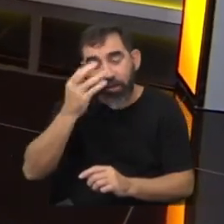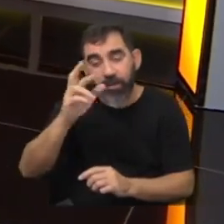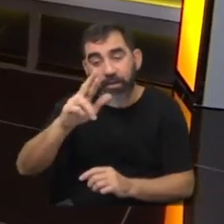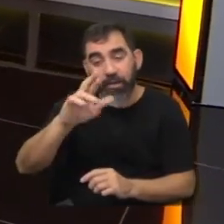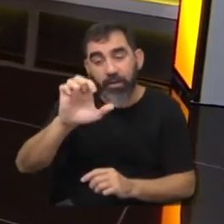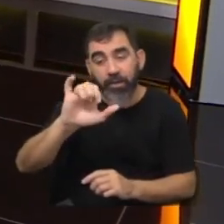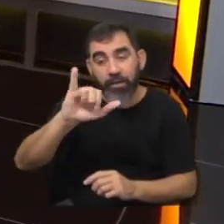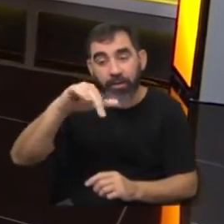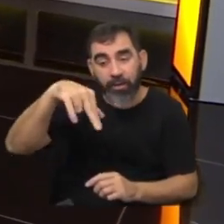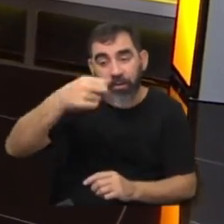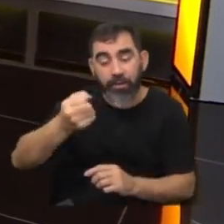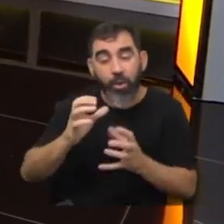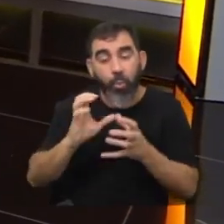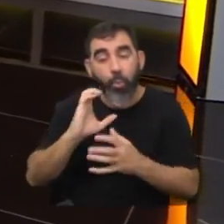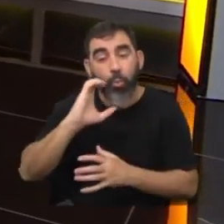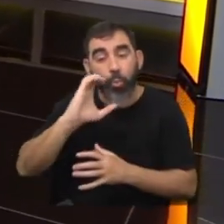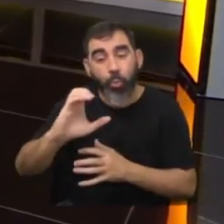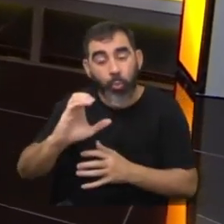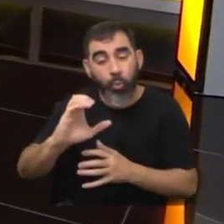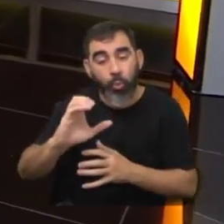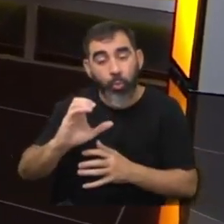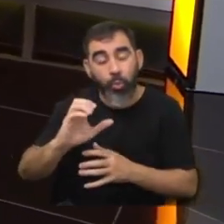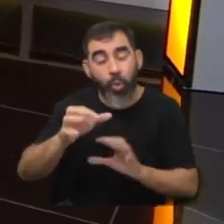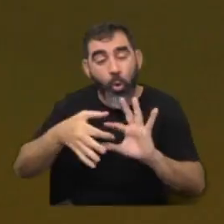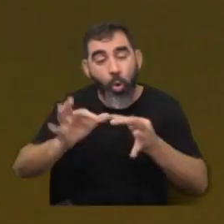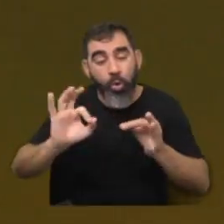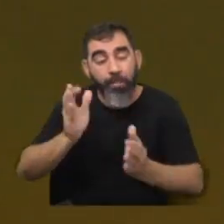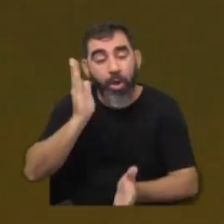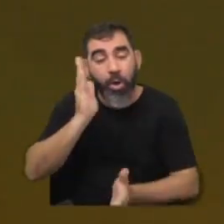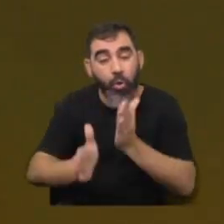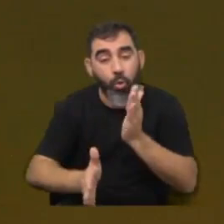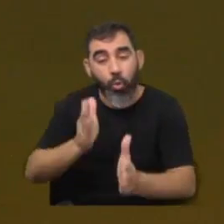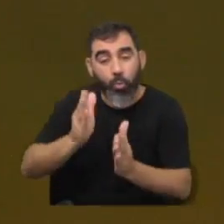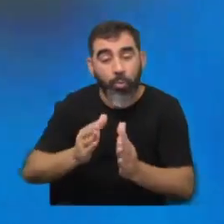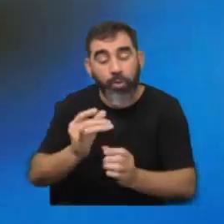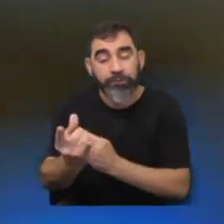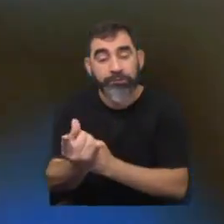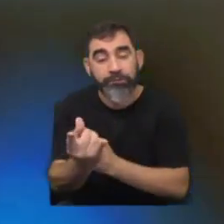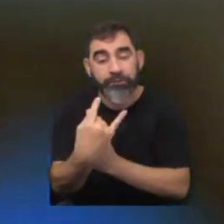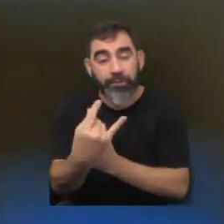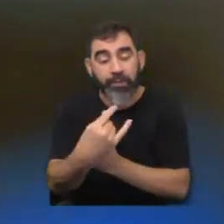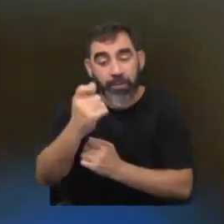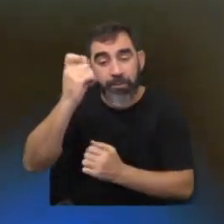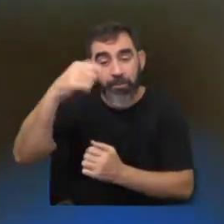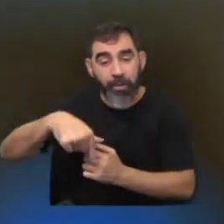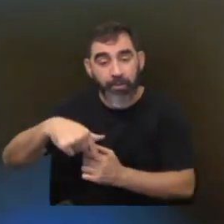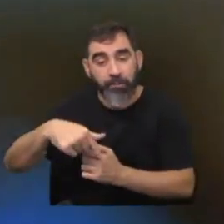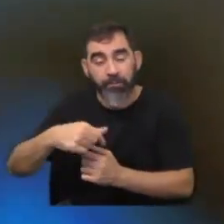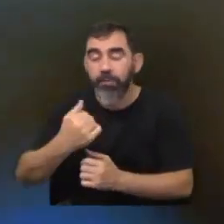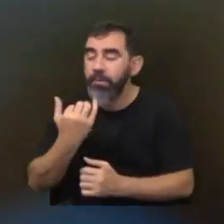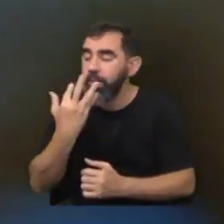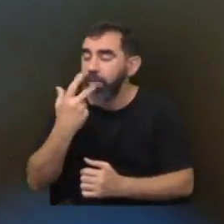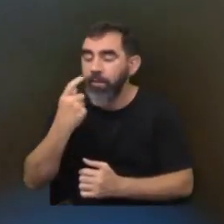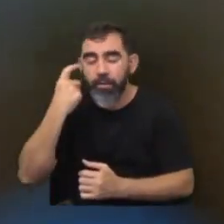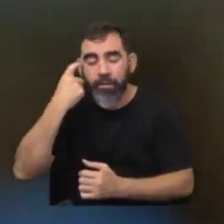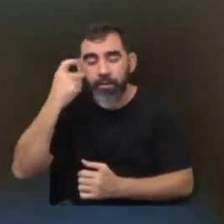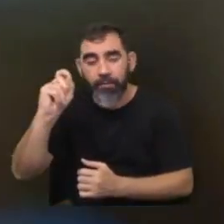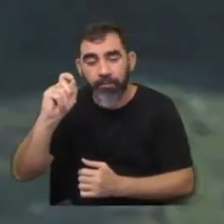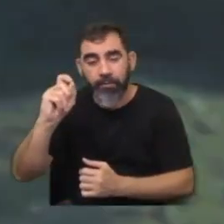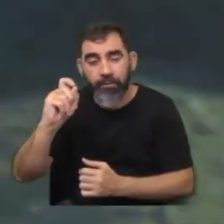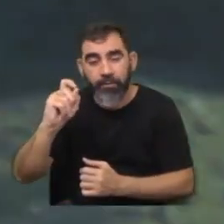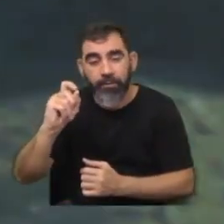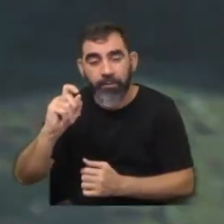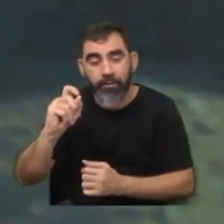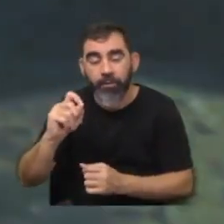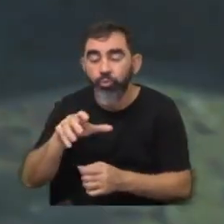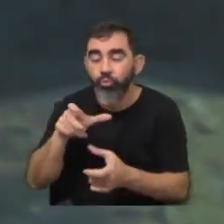un equipo que va a participar en las Olimpiadas de Robótica del Plan Ceibal dentro de poco y que les encantaba la idea, bueno, de que por lo menos les